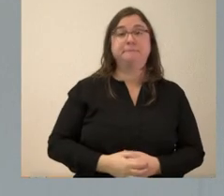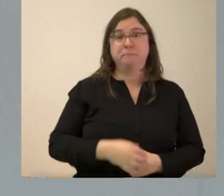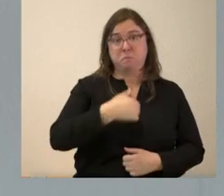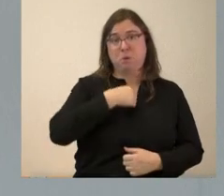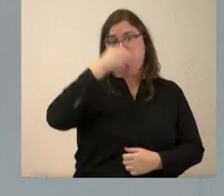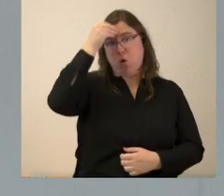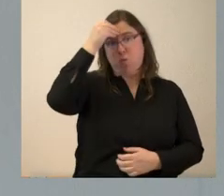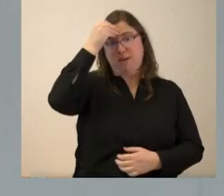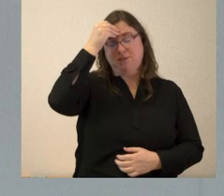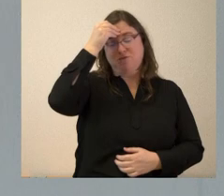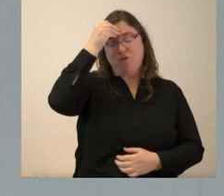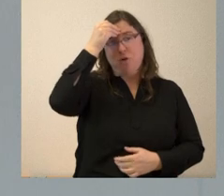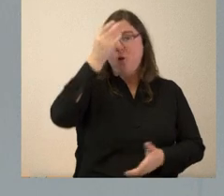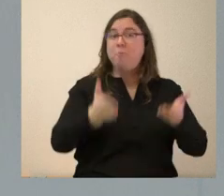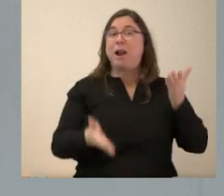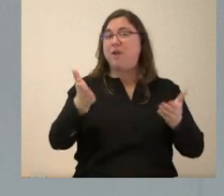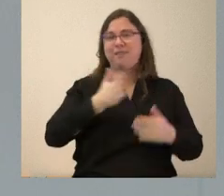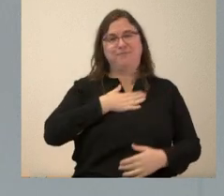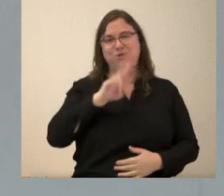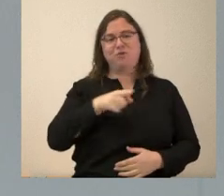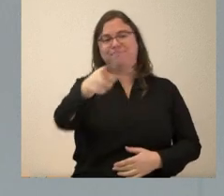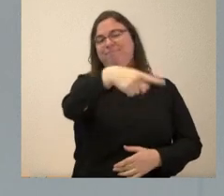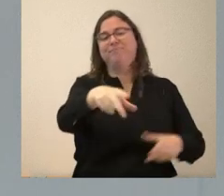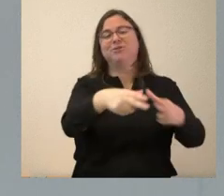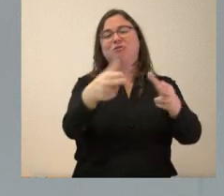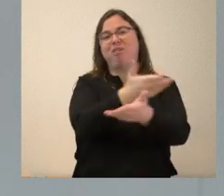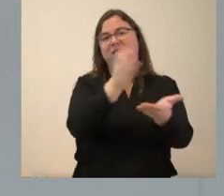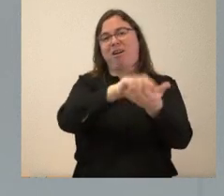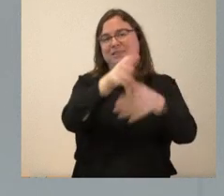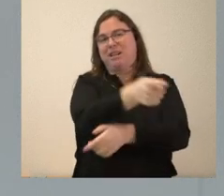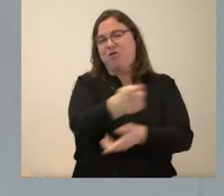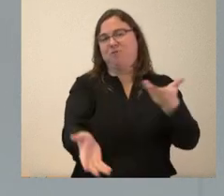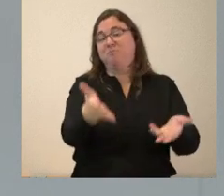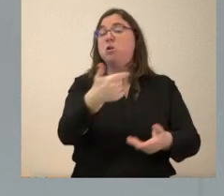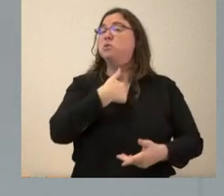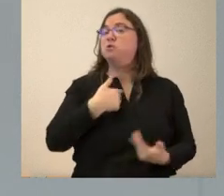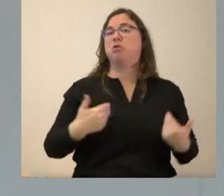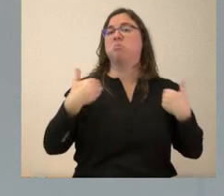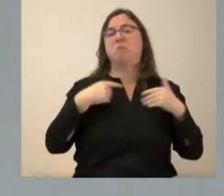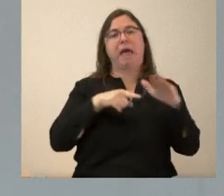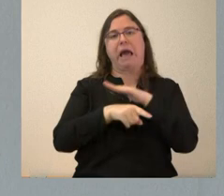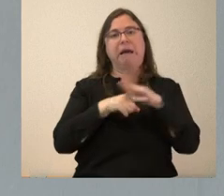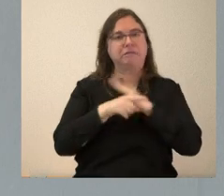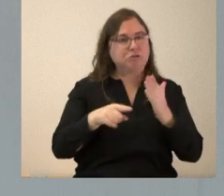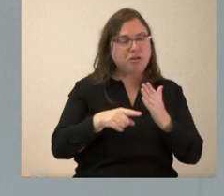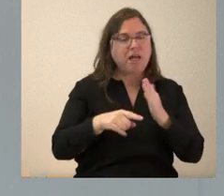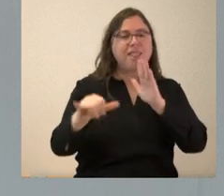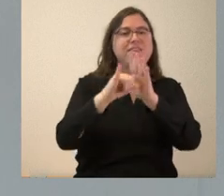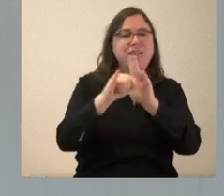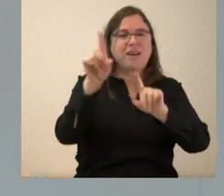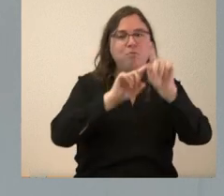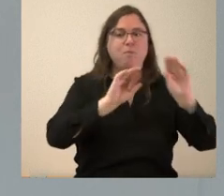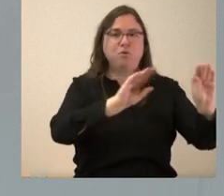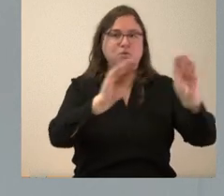la tiene que hacer los ciudadanos de Castilla y León No todo lo que tenemos que hacer es gestionar adecuadamente estar cerca de los problemas de los ciudadanos